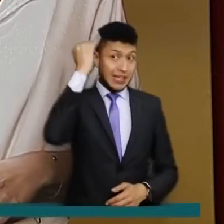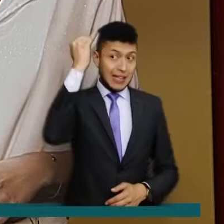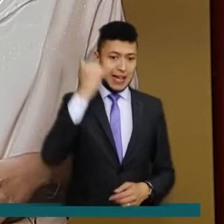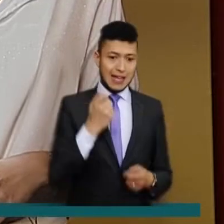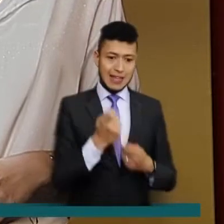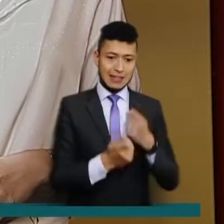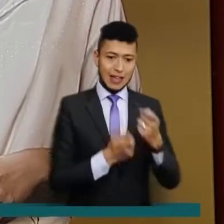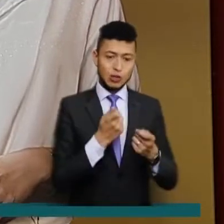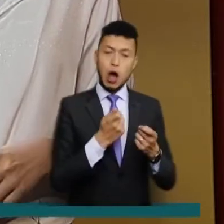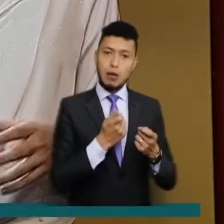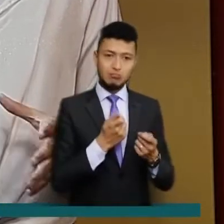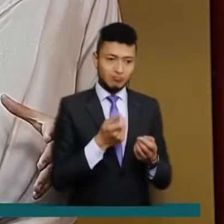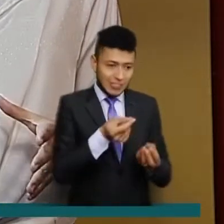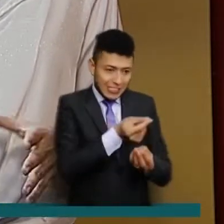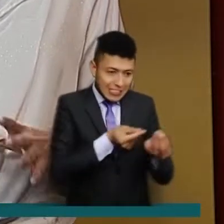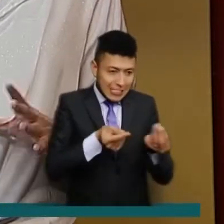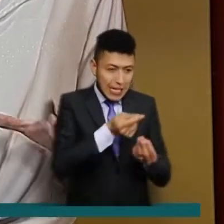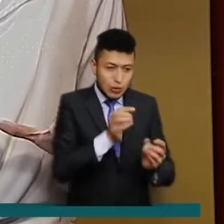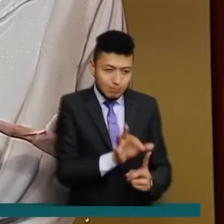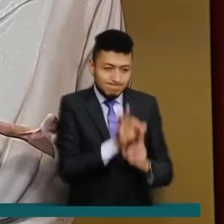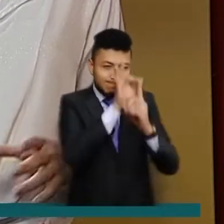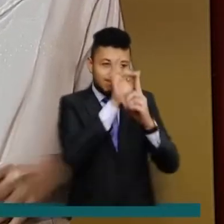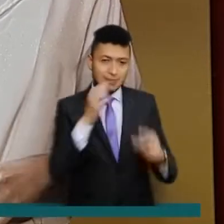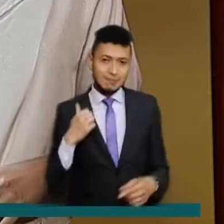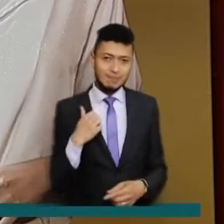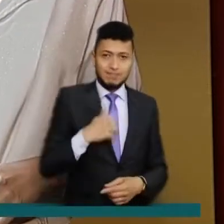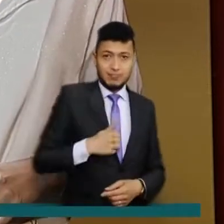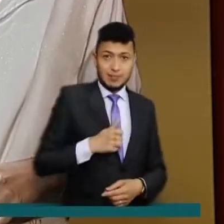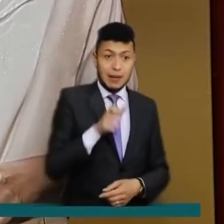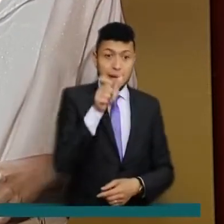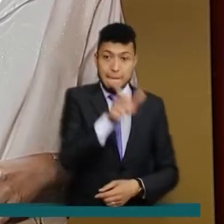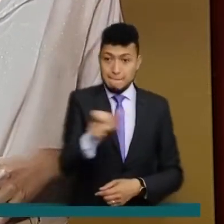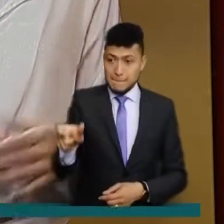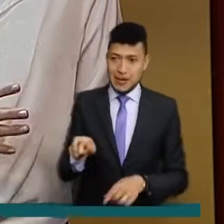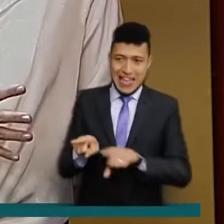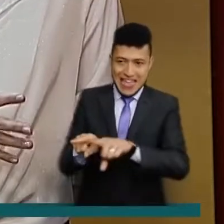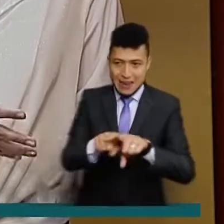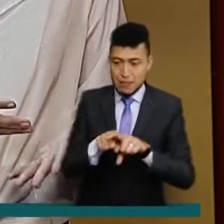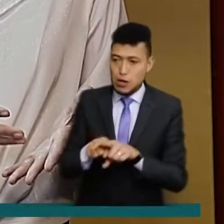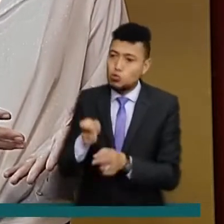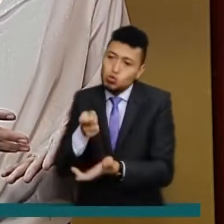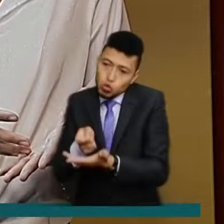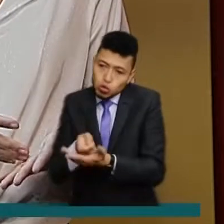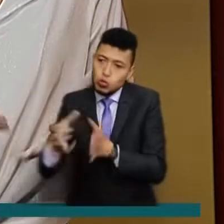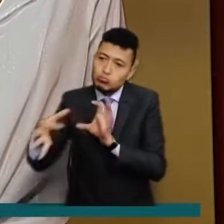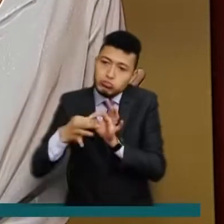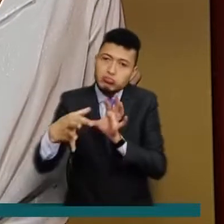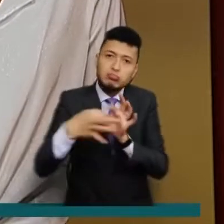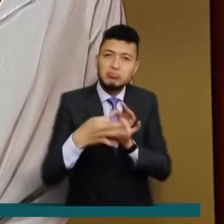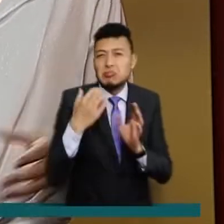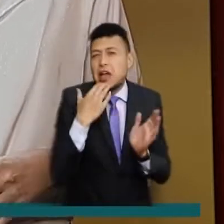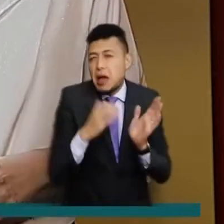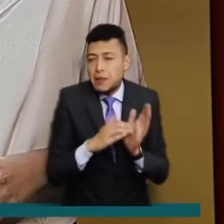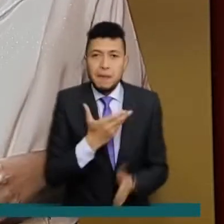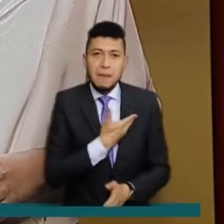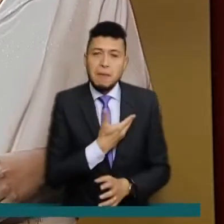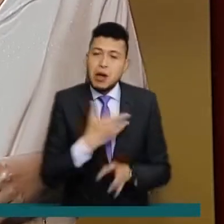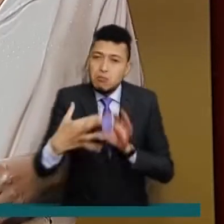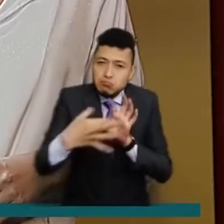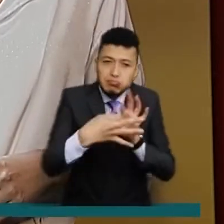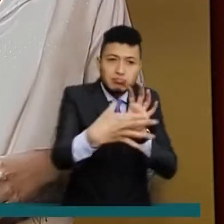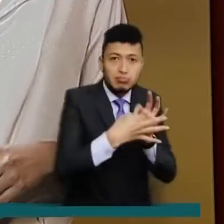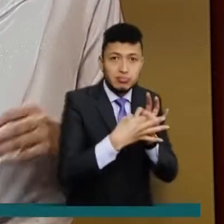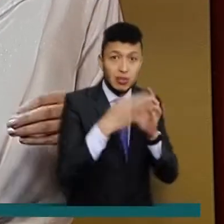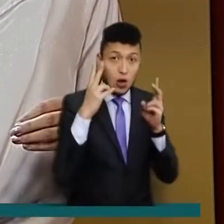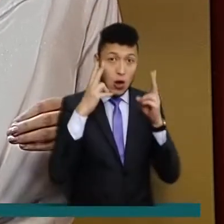su emprendimiento con diseños personalizados y únicos. Esta persona se asoció con sus hermanas y supongamos que también con su mamá, aprovechando todos